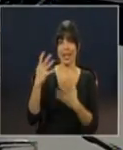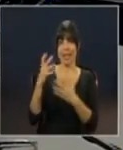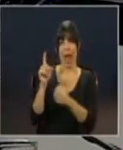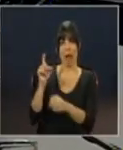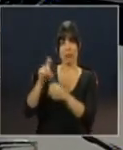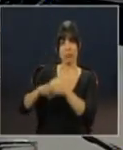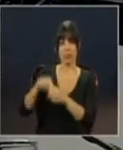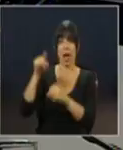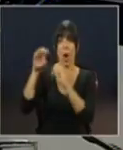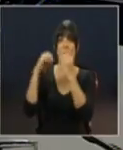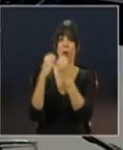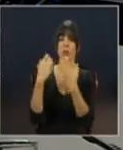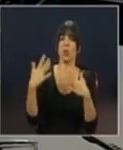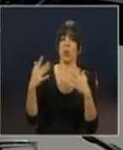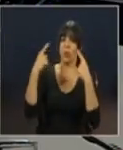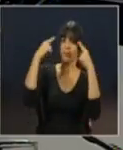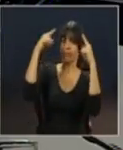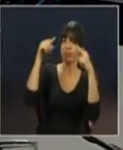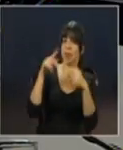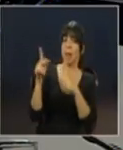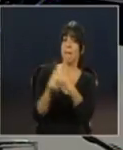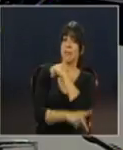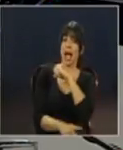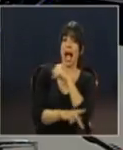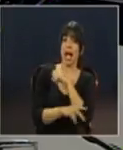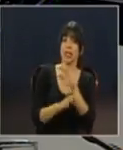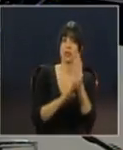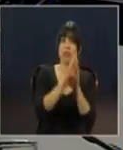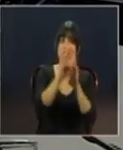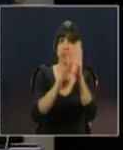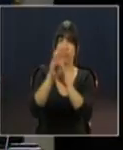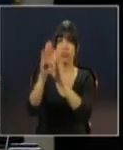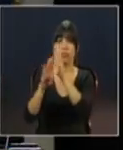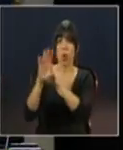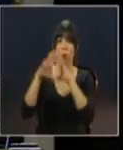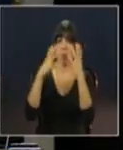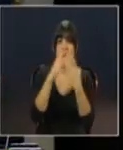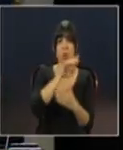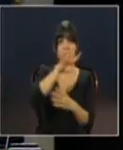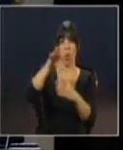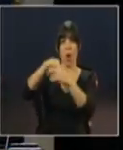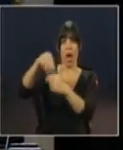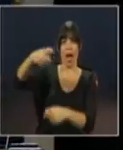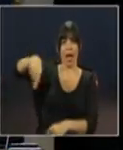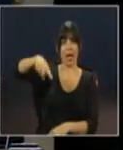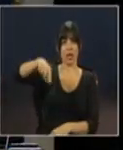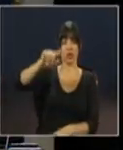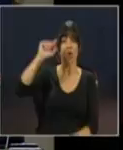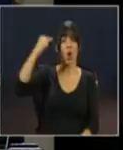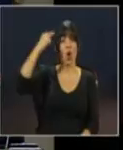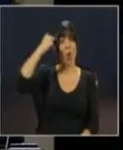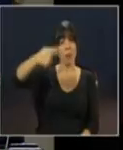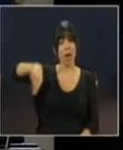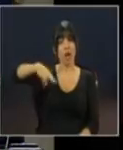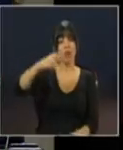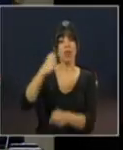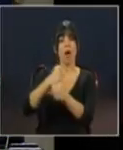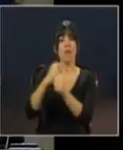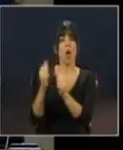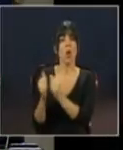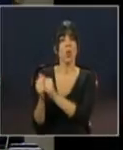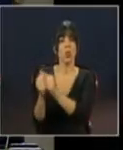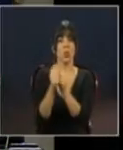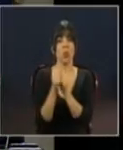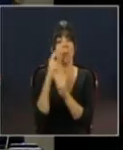prestigiosa organización de la que forman parte los países más desarrollados del mundo y de la cual los gobiernos trabajan juntos